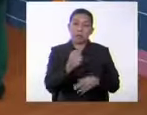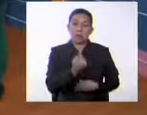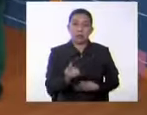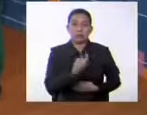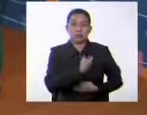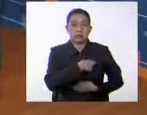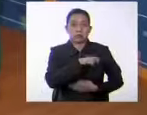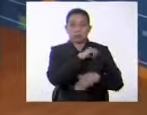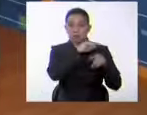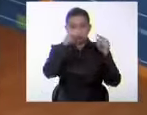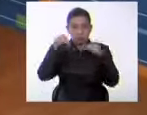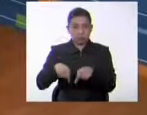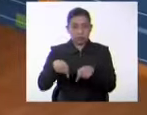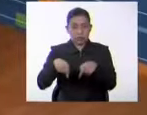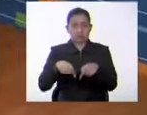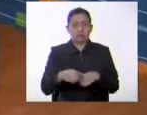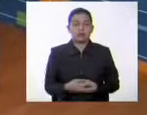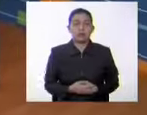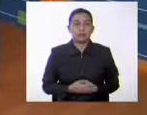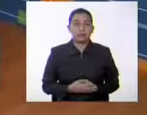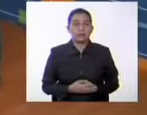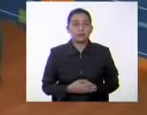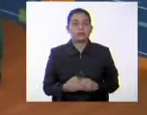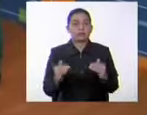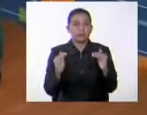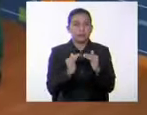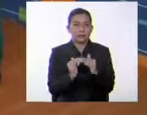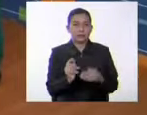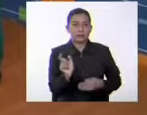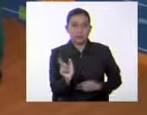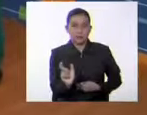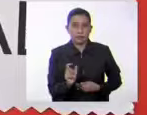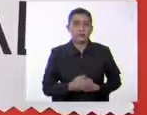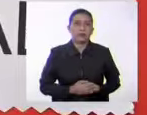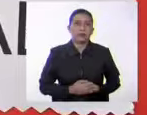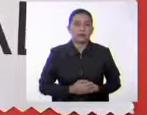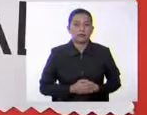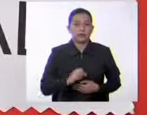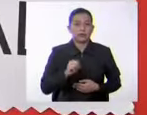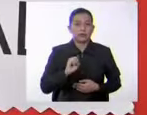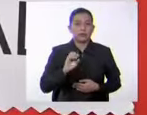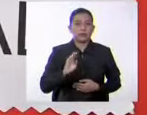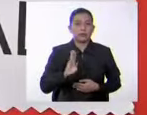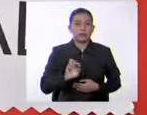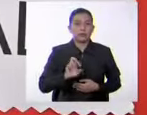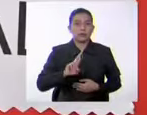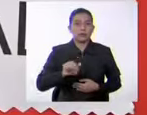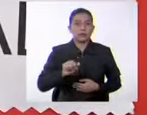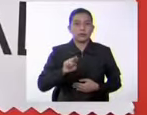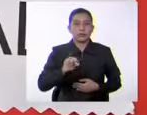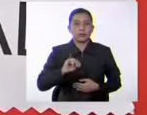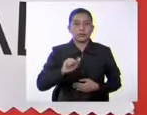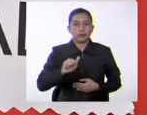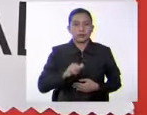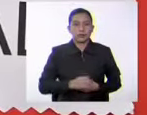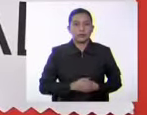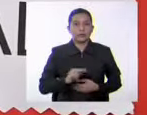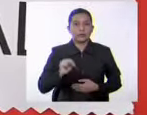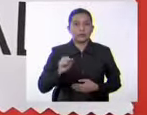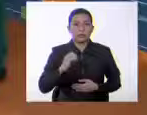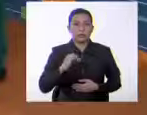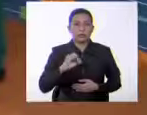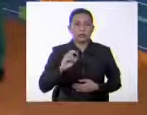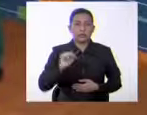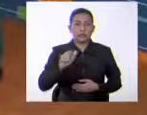acá. También hubo un término de soberanía nacional, era una de las exigencias durante la